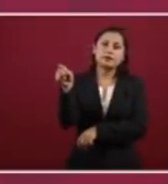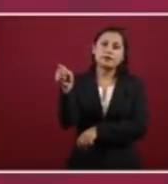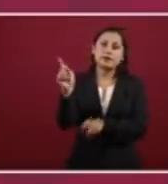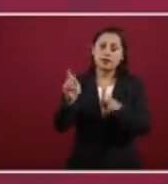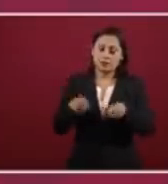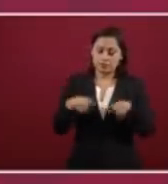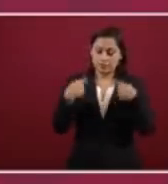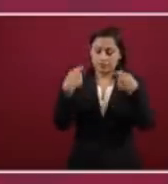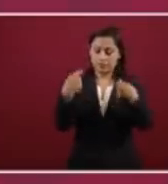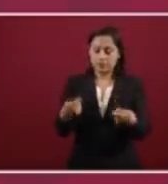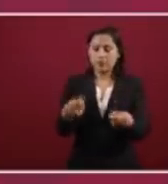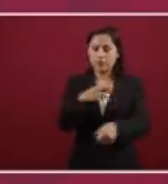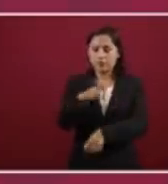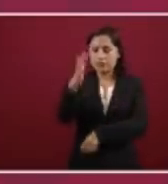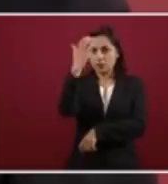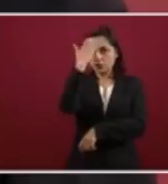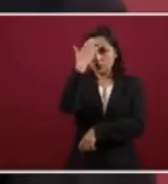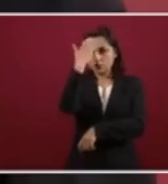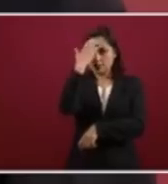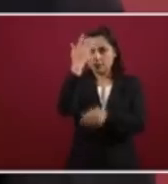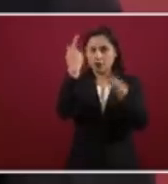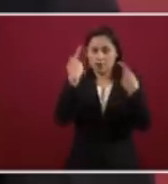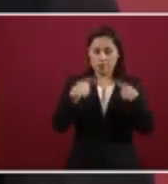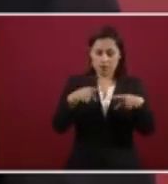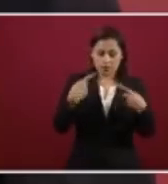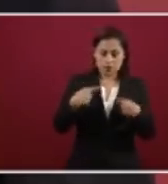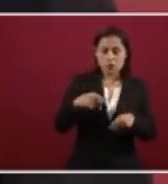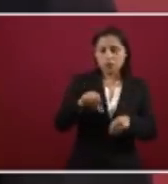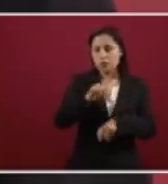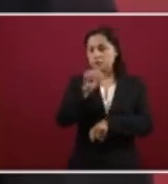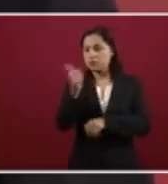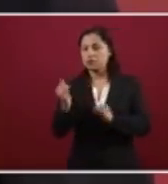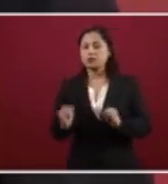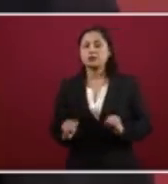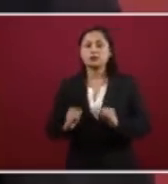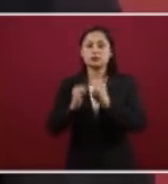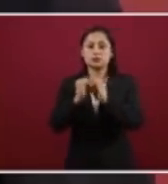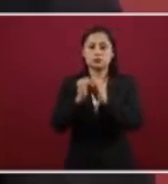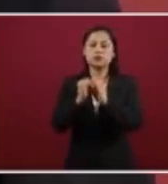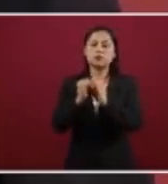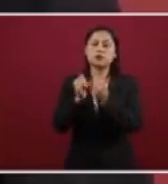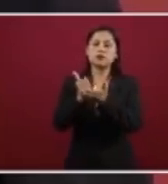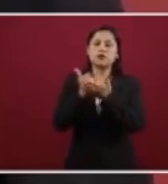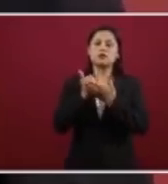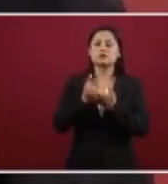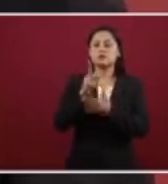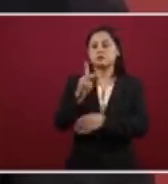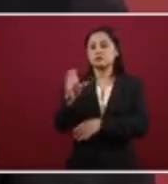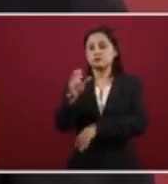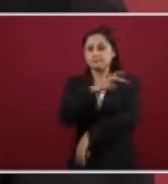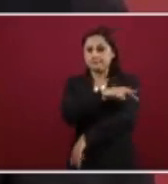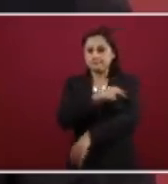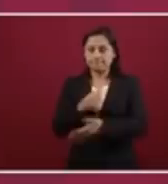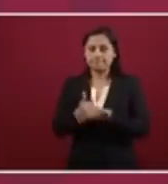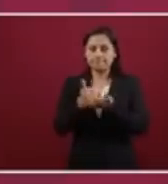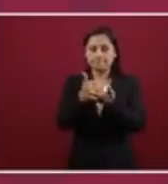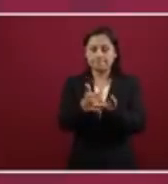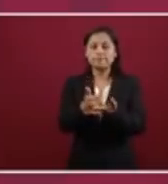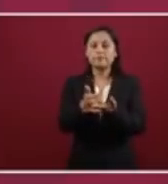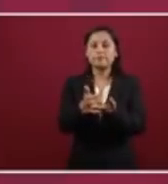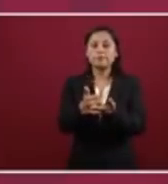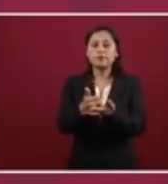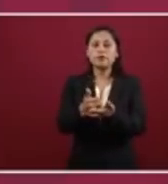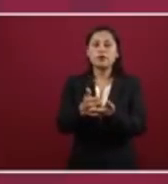personas e instituciones de protección civil el día de mañana y va a haber un simulacro. ¿Por